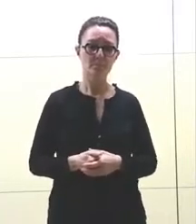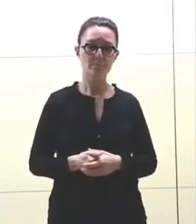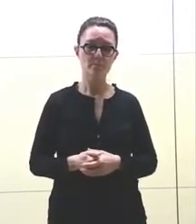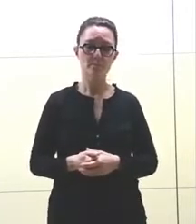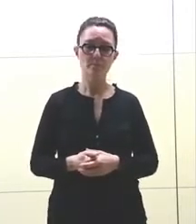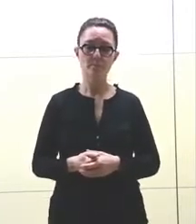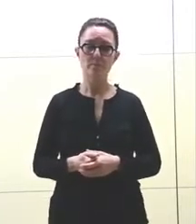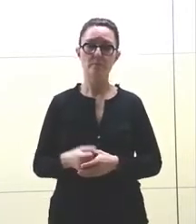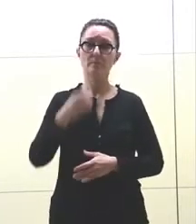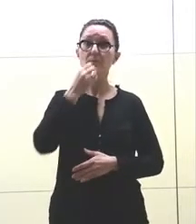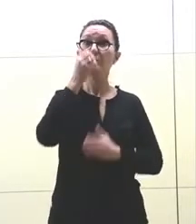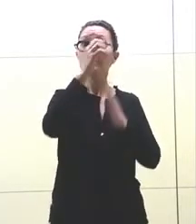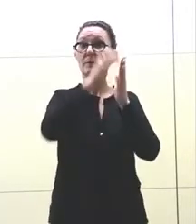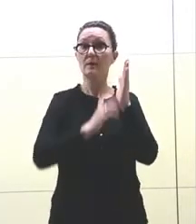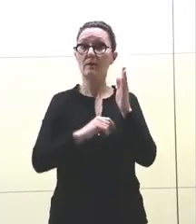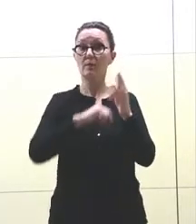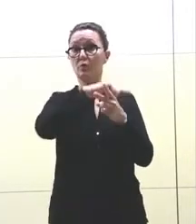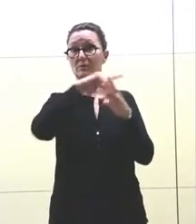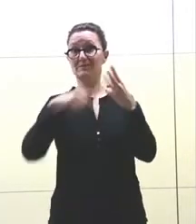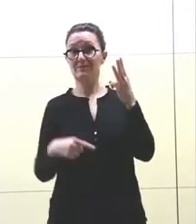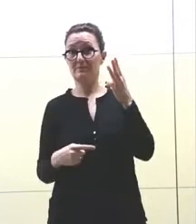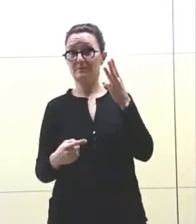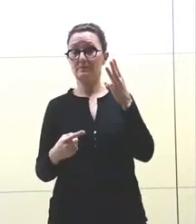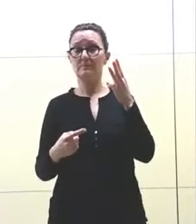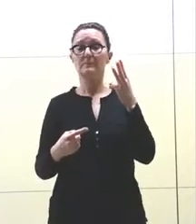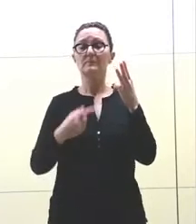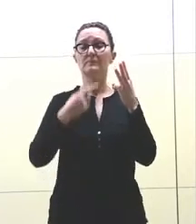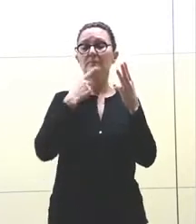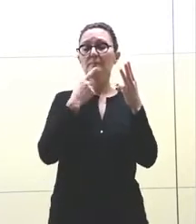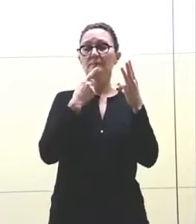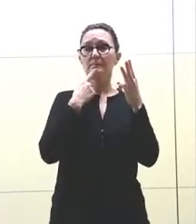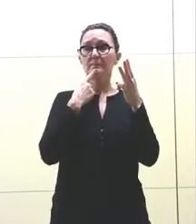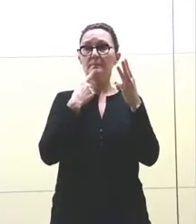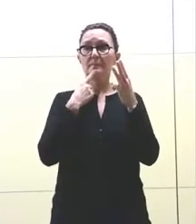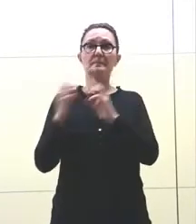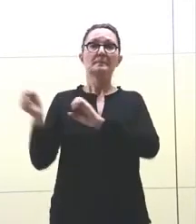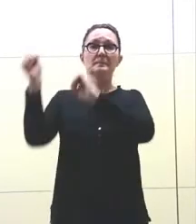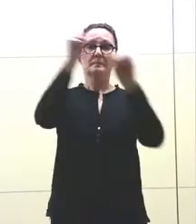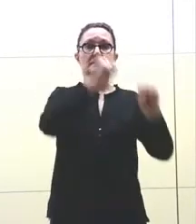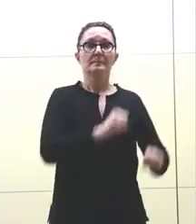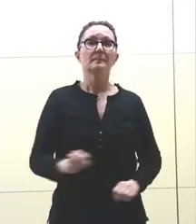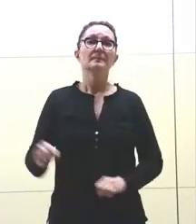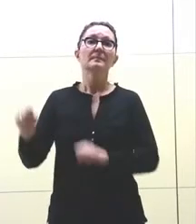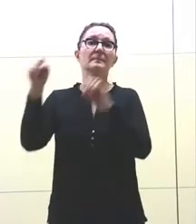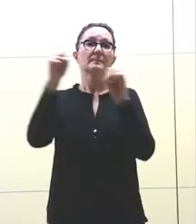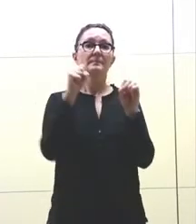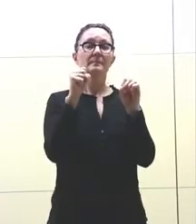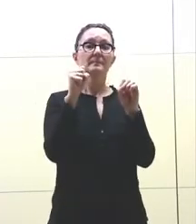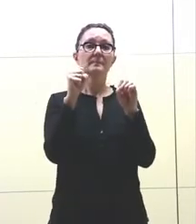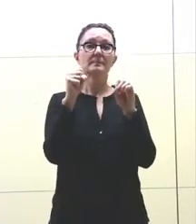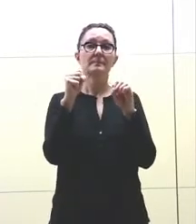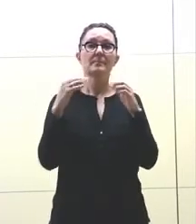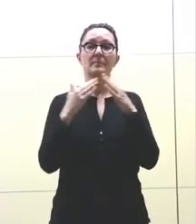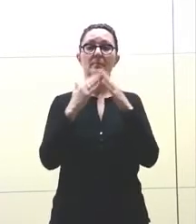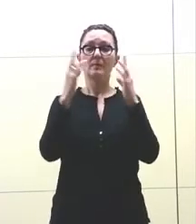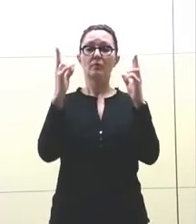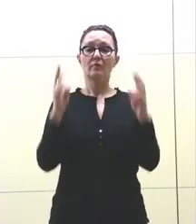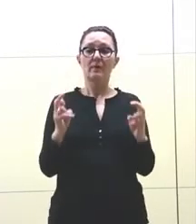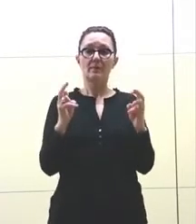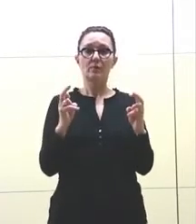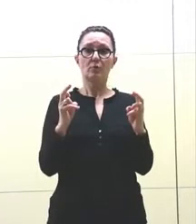plantean en esta declaración es lo que ellos defienden, un confinamiento